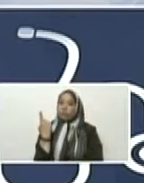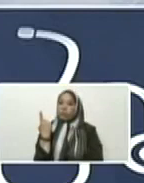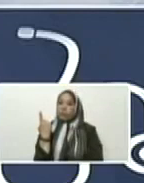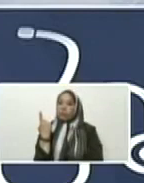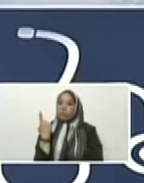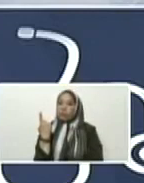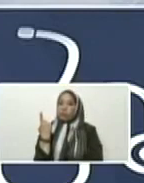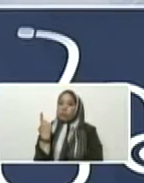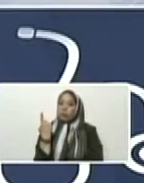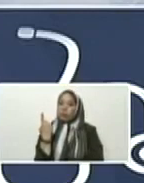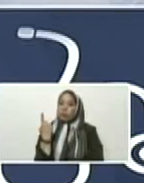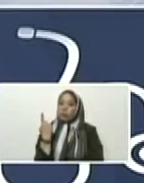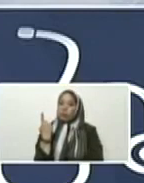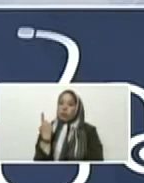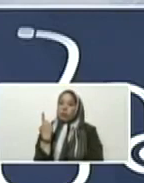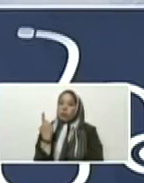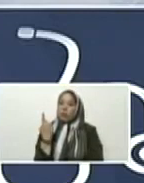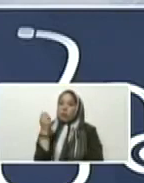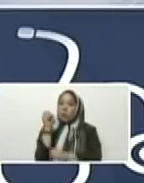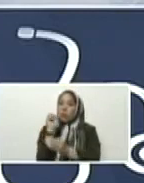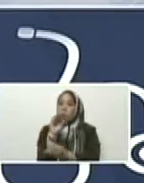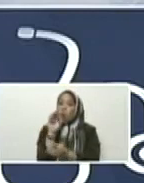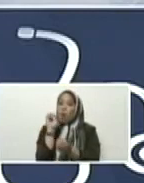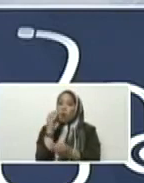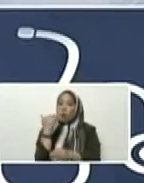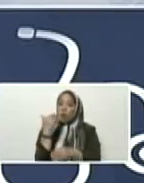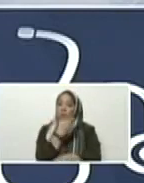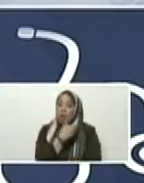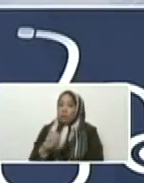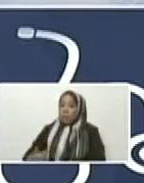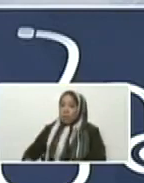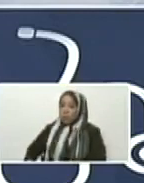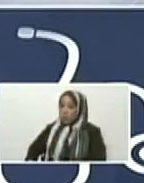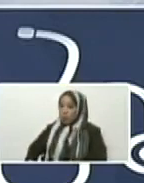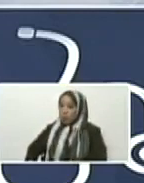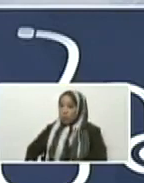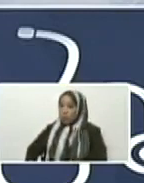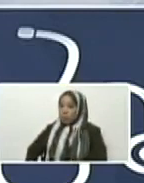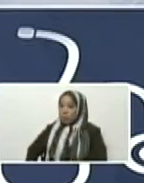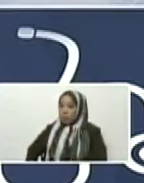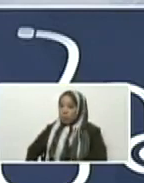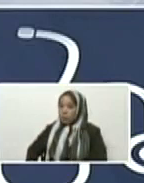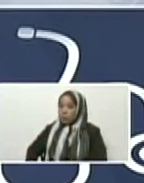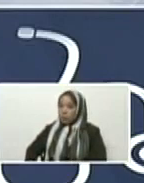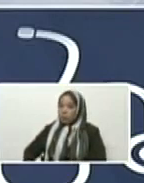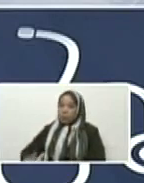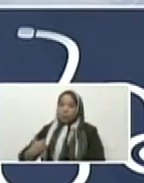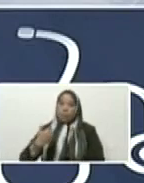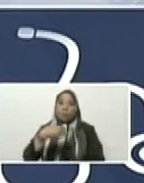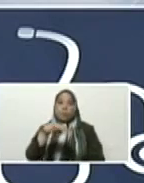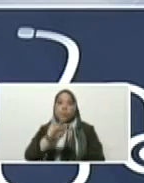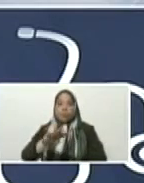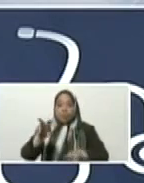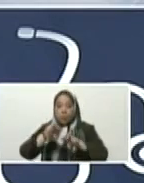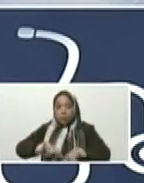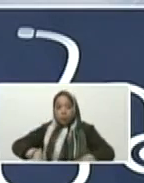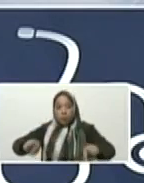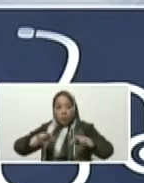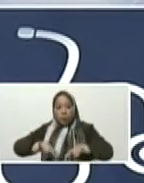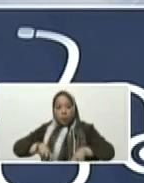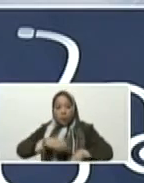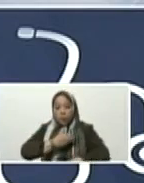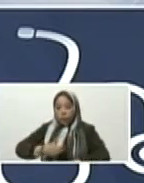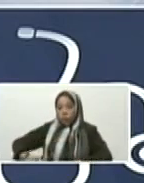el Consejo de Inspectores Presidenciales, del Cuerpo de Inspectores